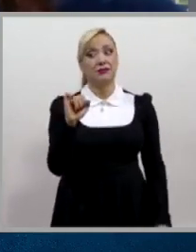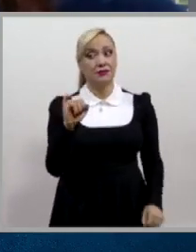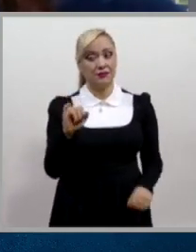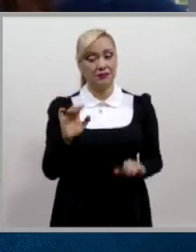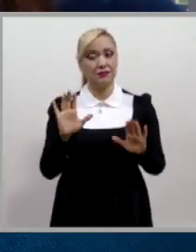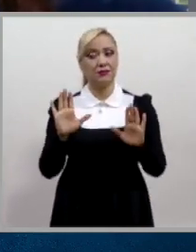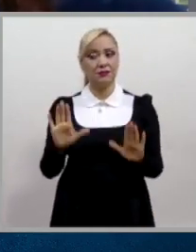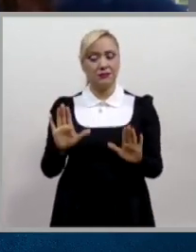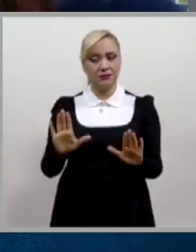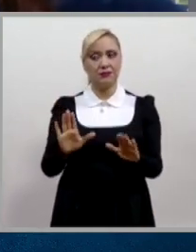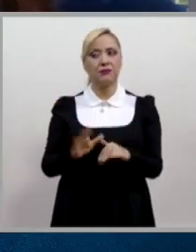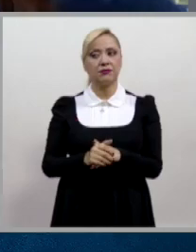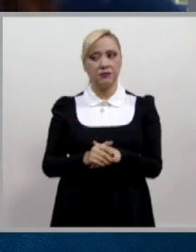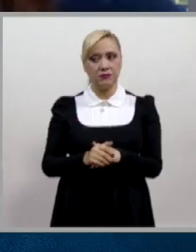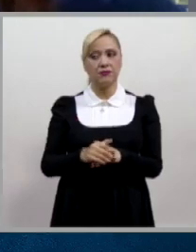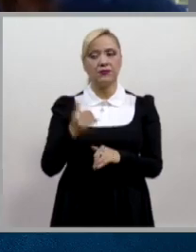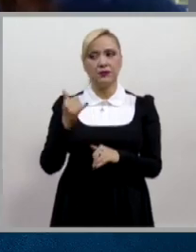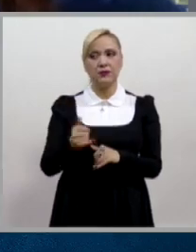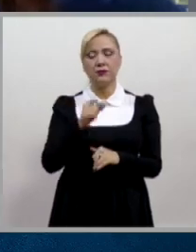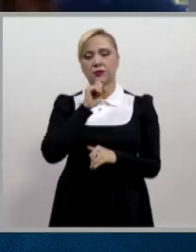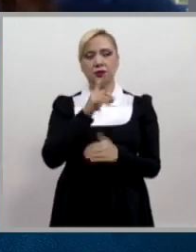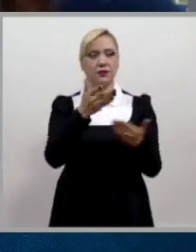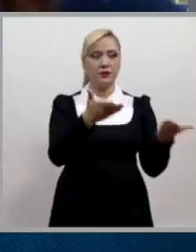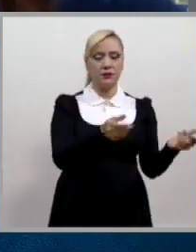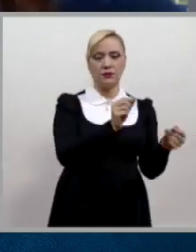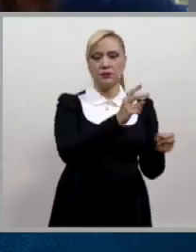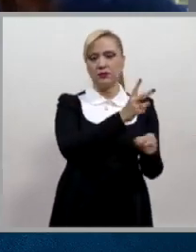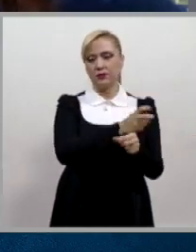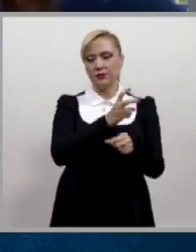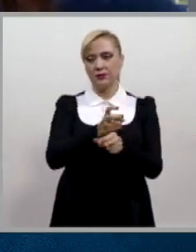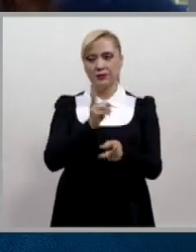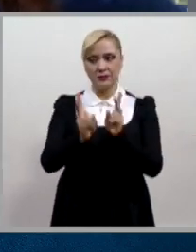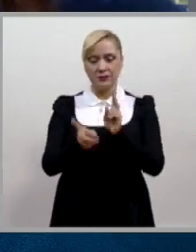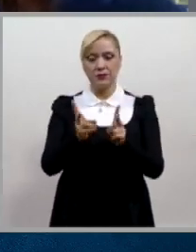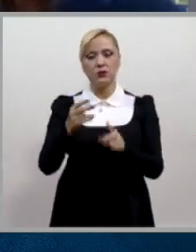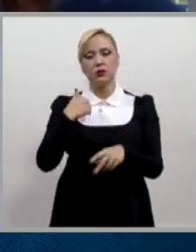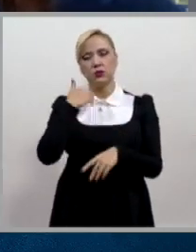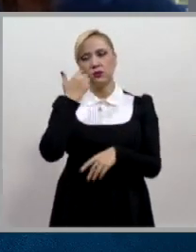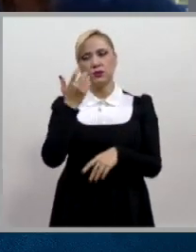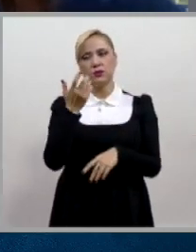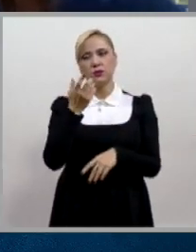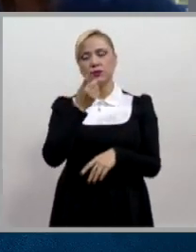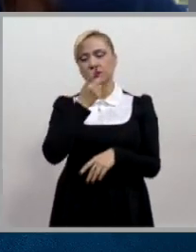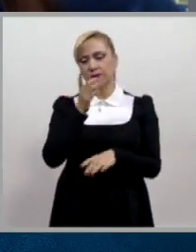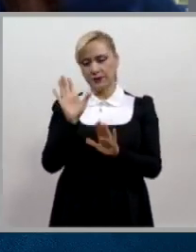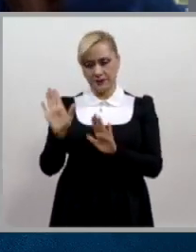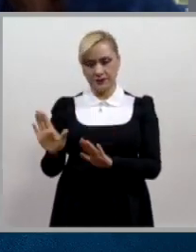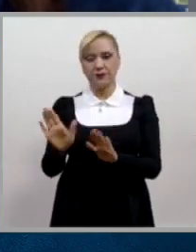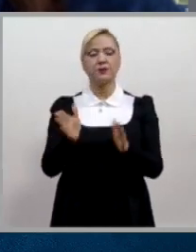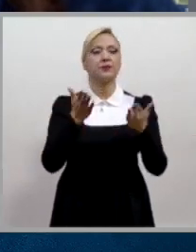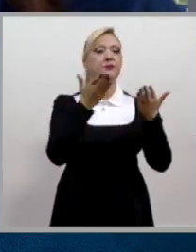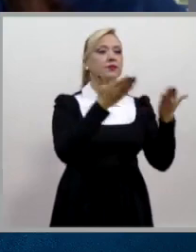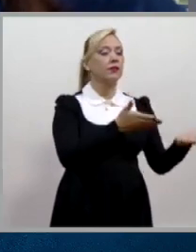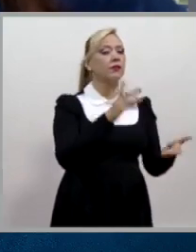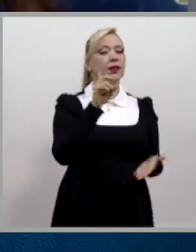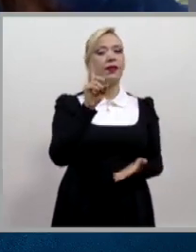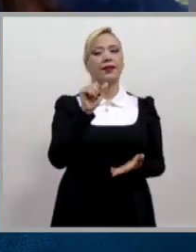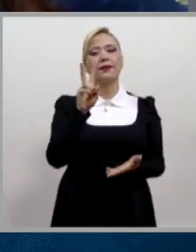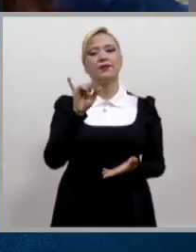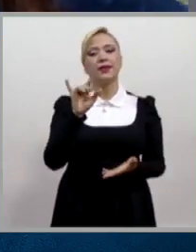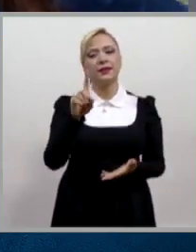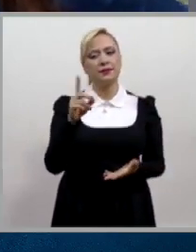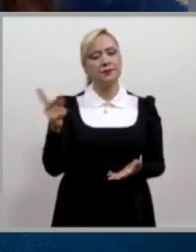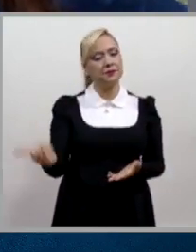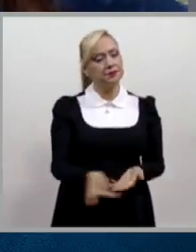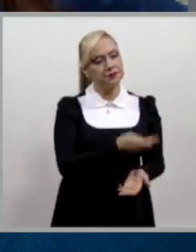reflexión adicional de tu parte, digamos, y también de los invitados, pero por lo pronto me gustaría, David, preguntarte, creo que desde